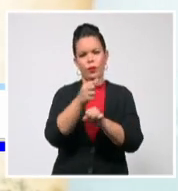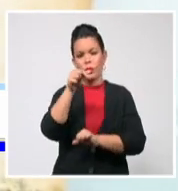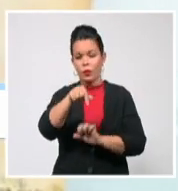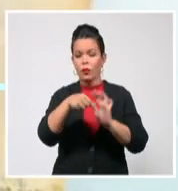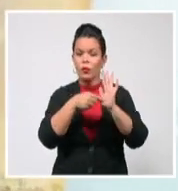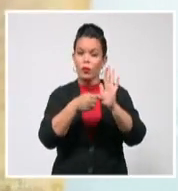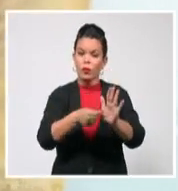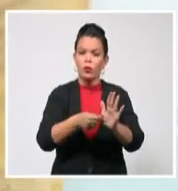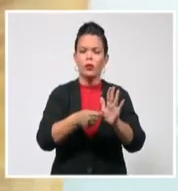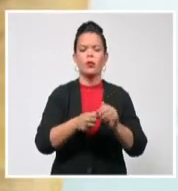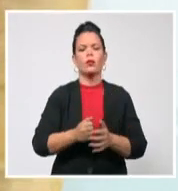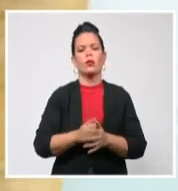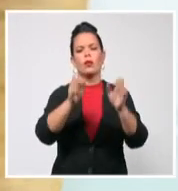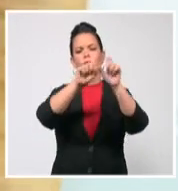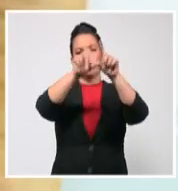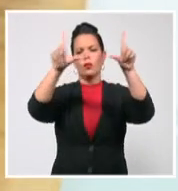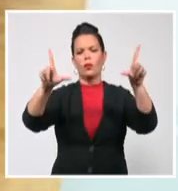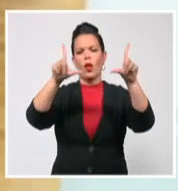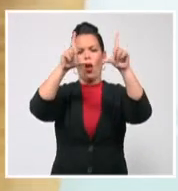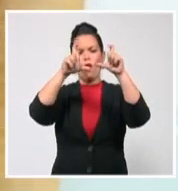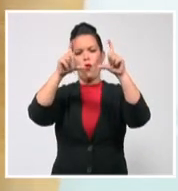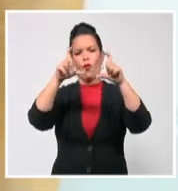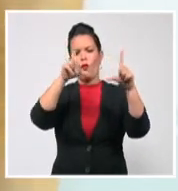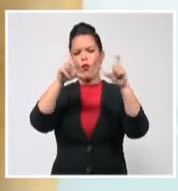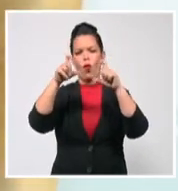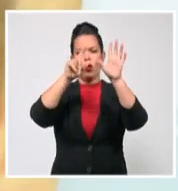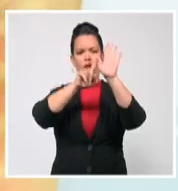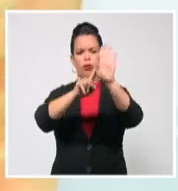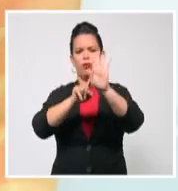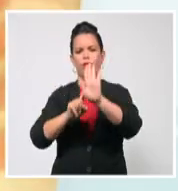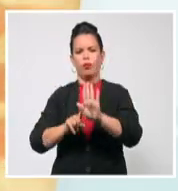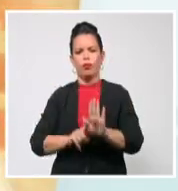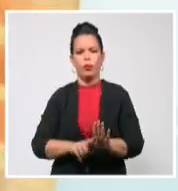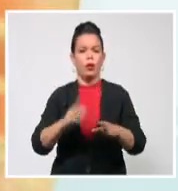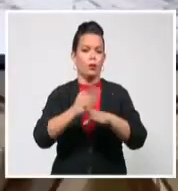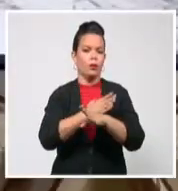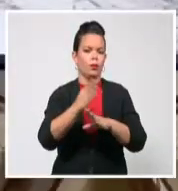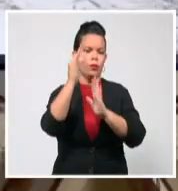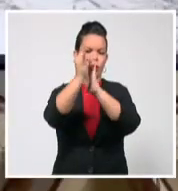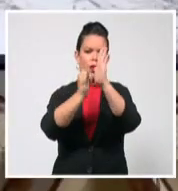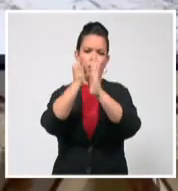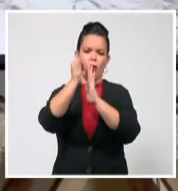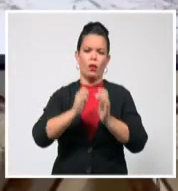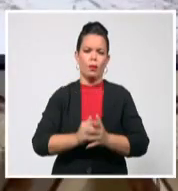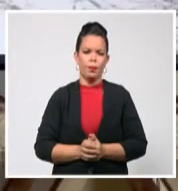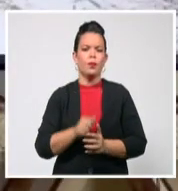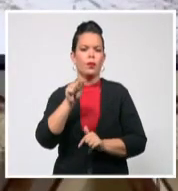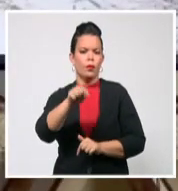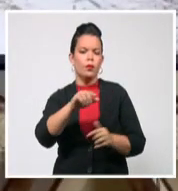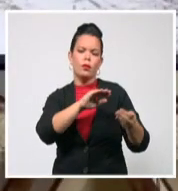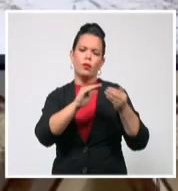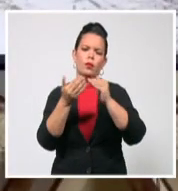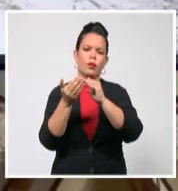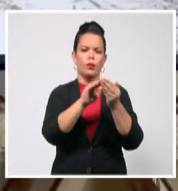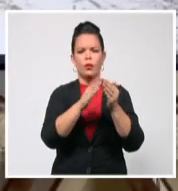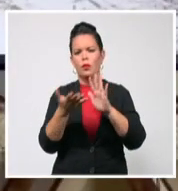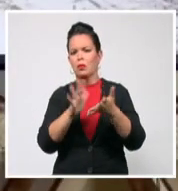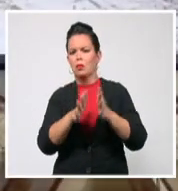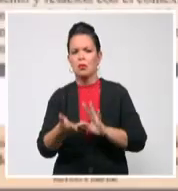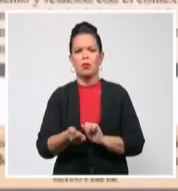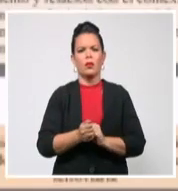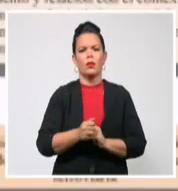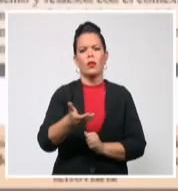expo fotográfica, concierto, presentaciones de audiovisuales, talleres y paneles científicos, en los cuales se debaten alrededor de medio centenar